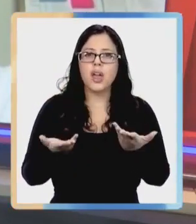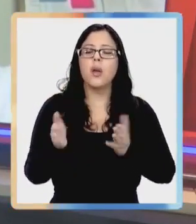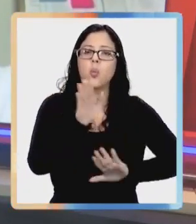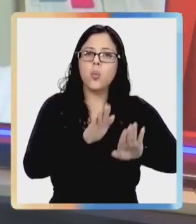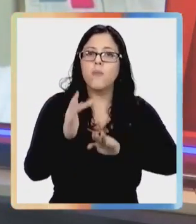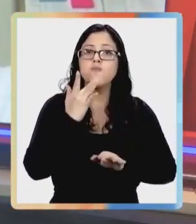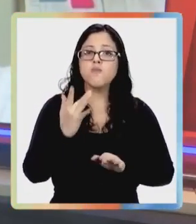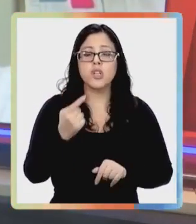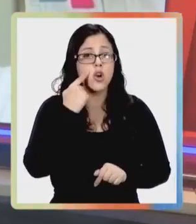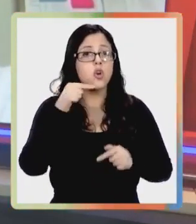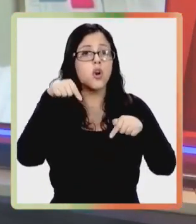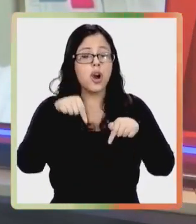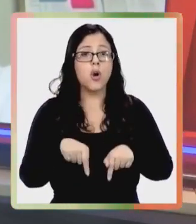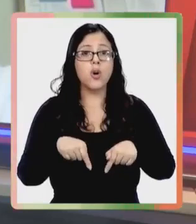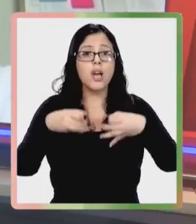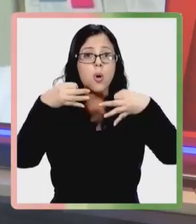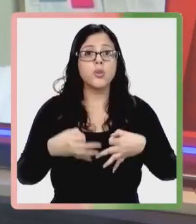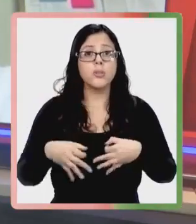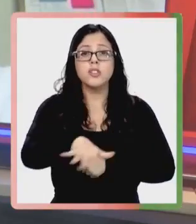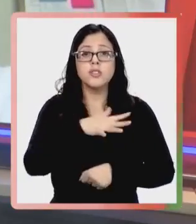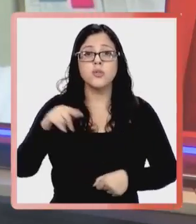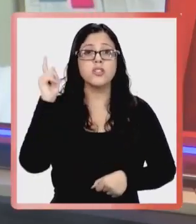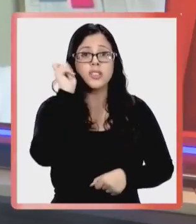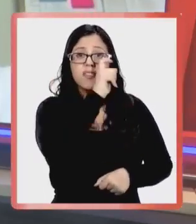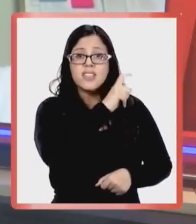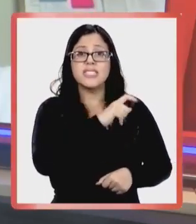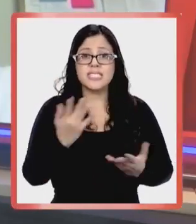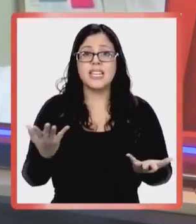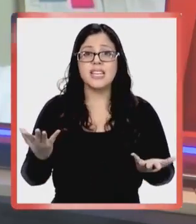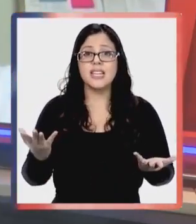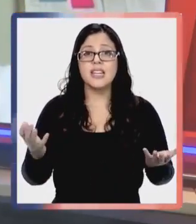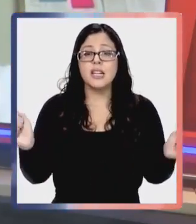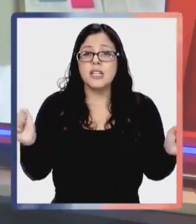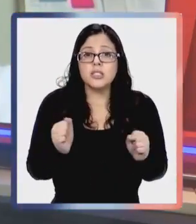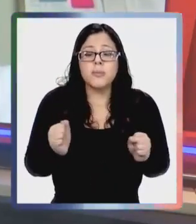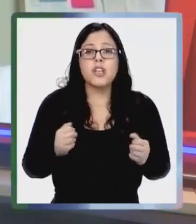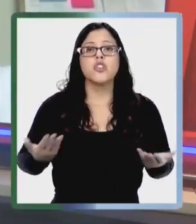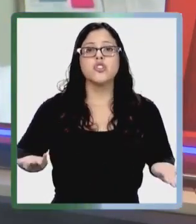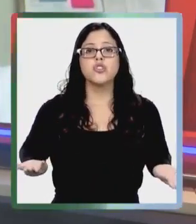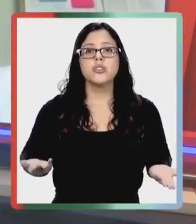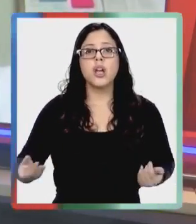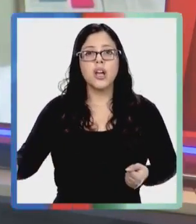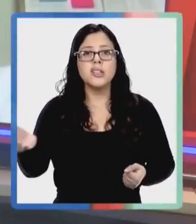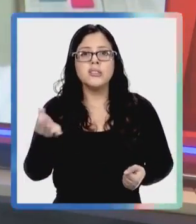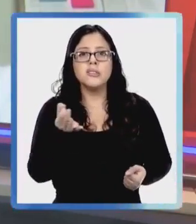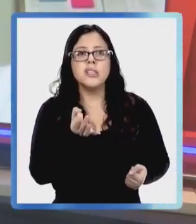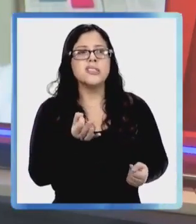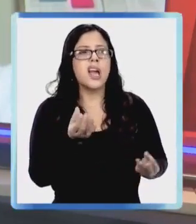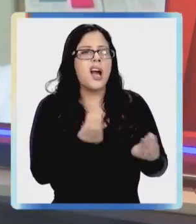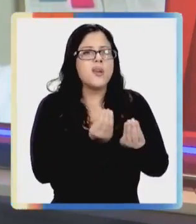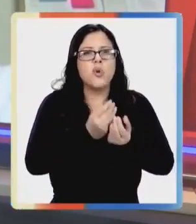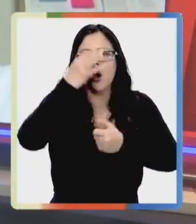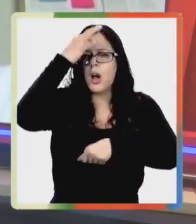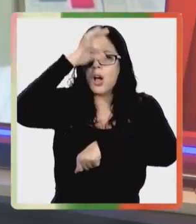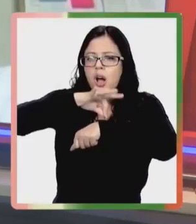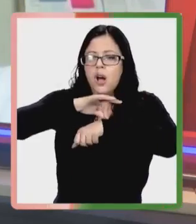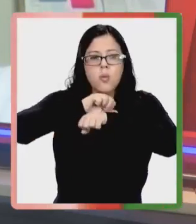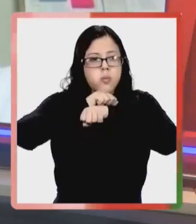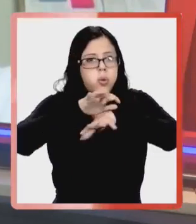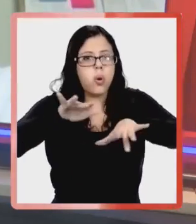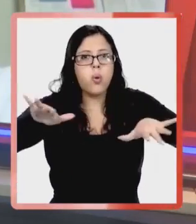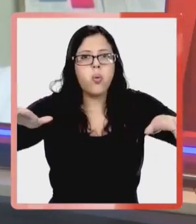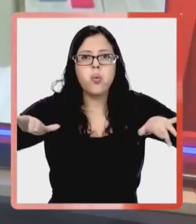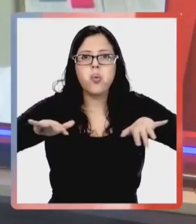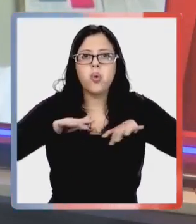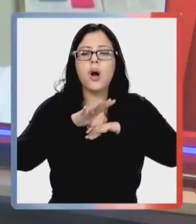viendo se puede comenzar a cuidar? Porque fíjese que estamos en una etapa muy compleja del año, como es el invierno, y entonces nos dicen, hay muchos virus